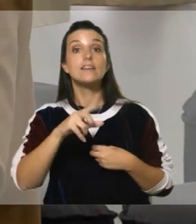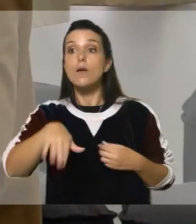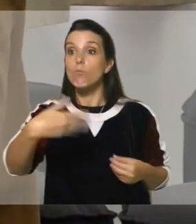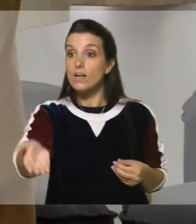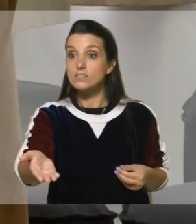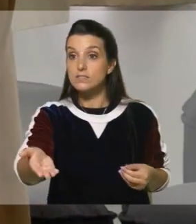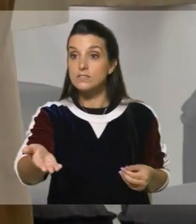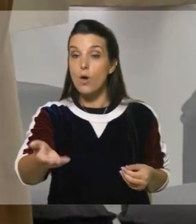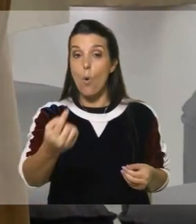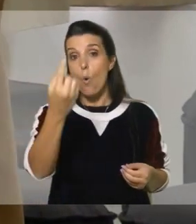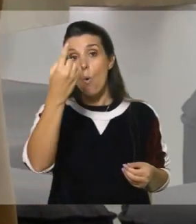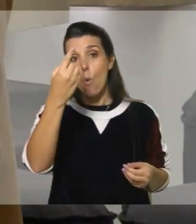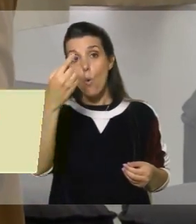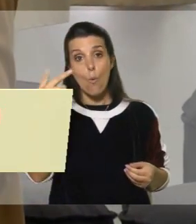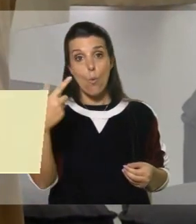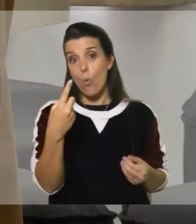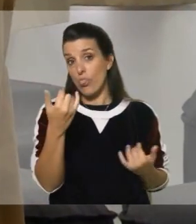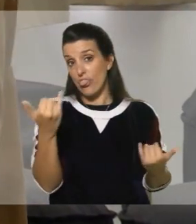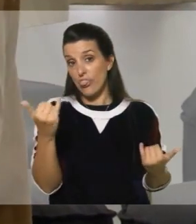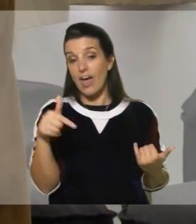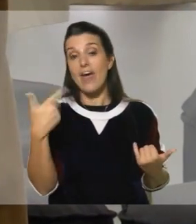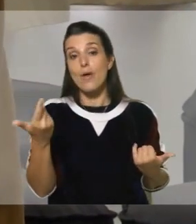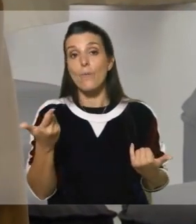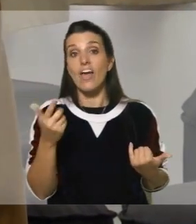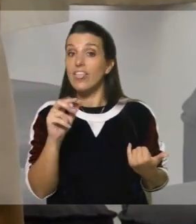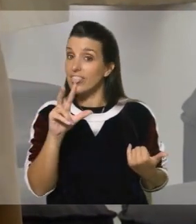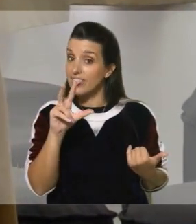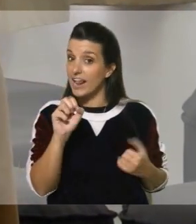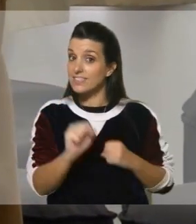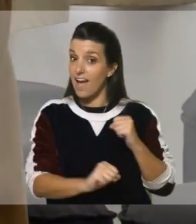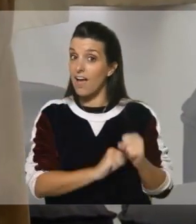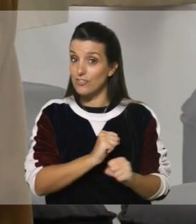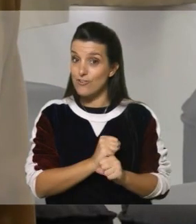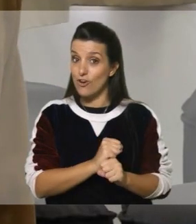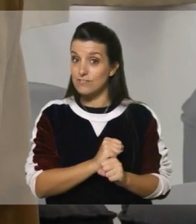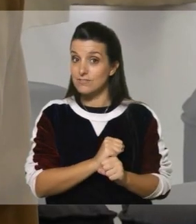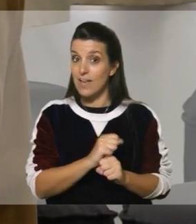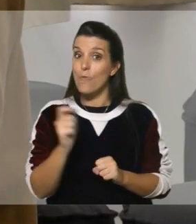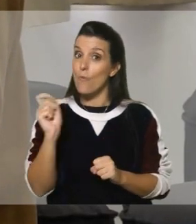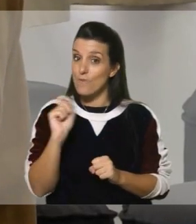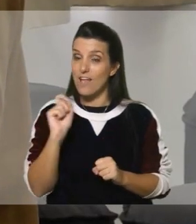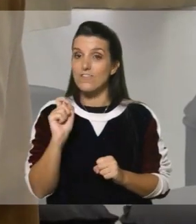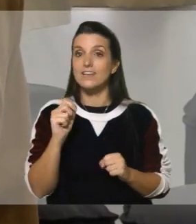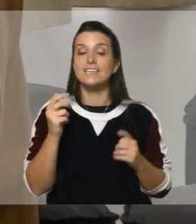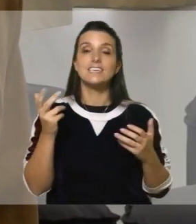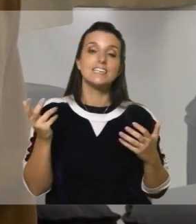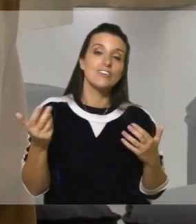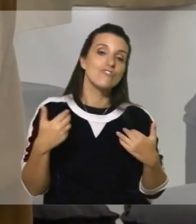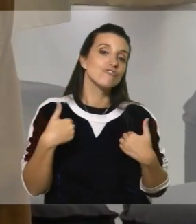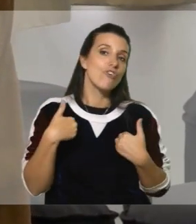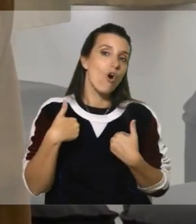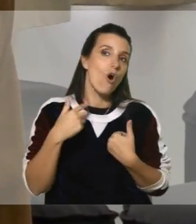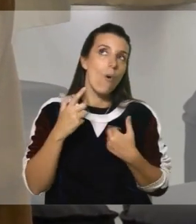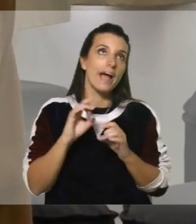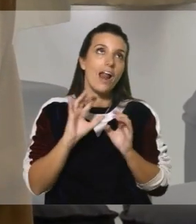porque es una sola fecha hay que festejar no se festeja así todos los días 30 años yo no tengo